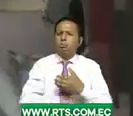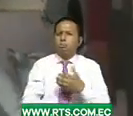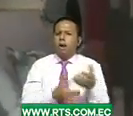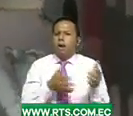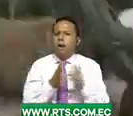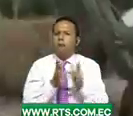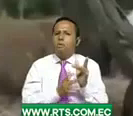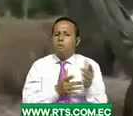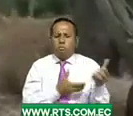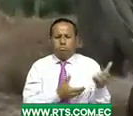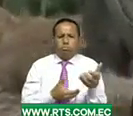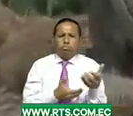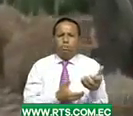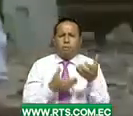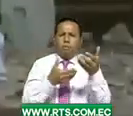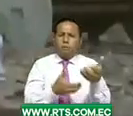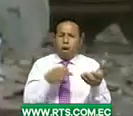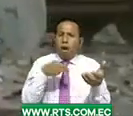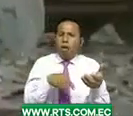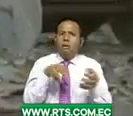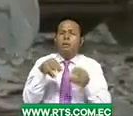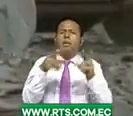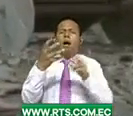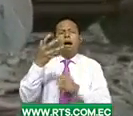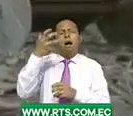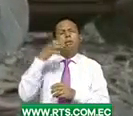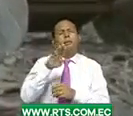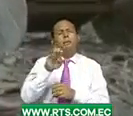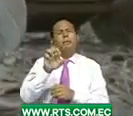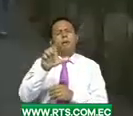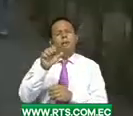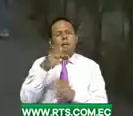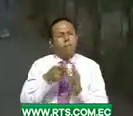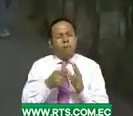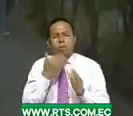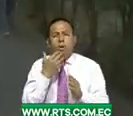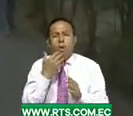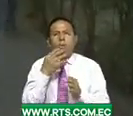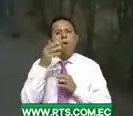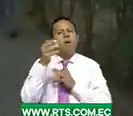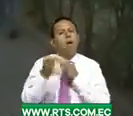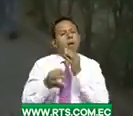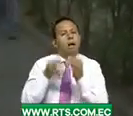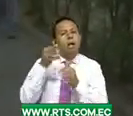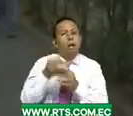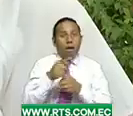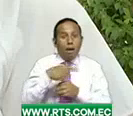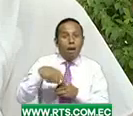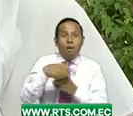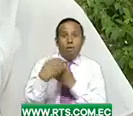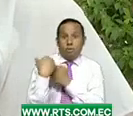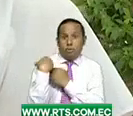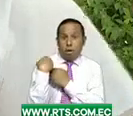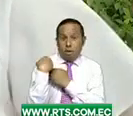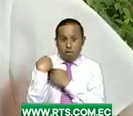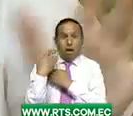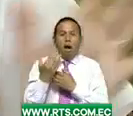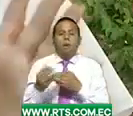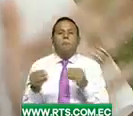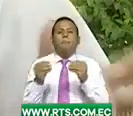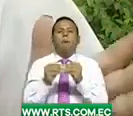la historia de lo sucedido en Belén. Y ahora los organizadores han decidido brindar 2 días más. Jueves y viernes son